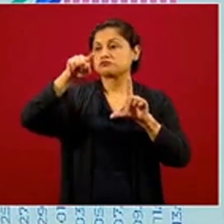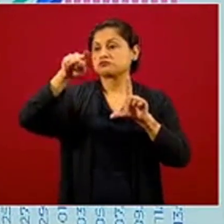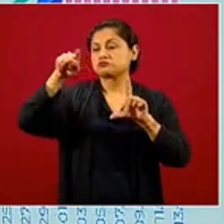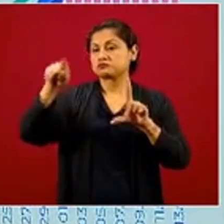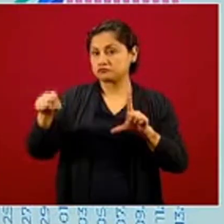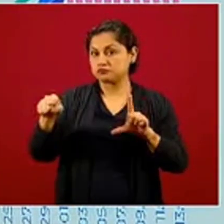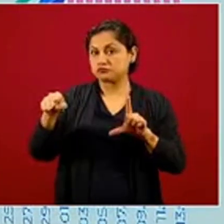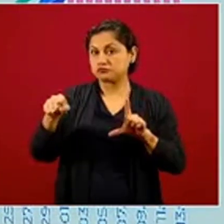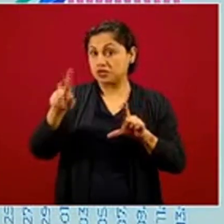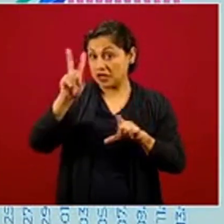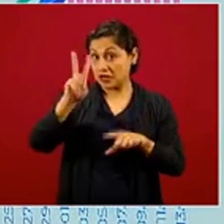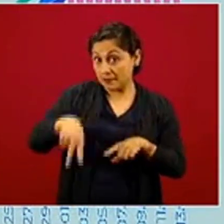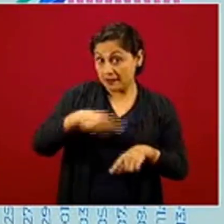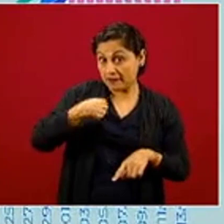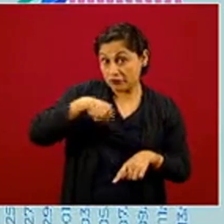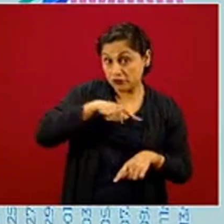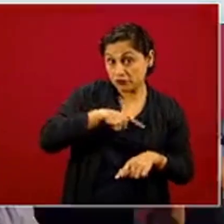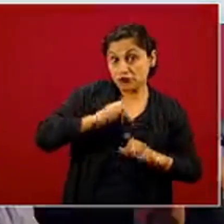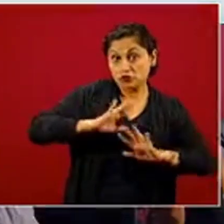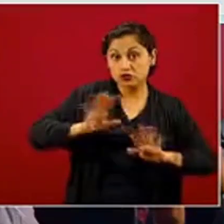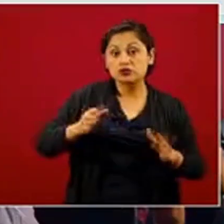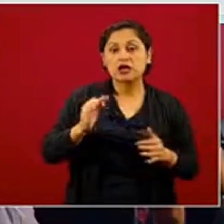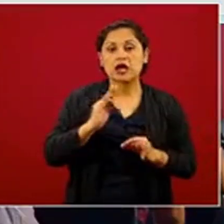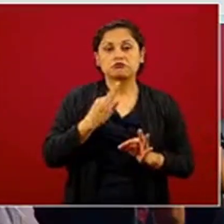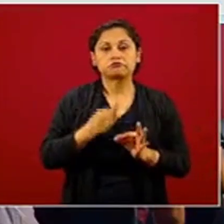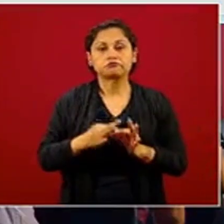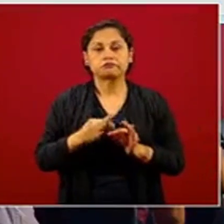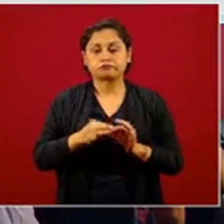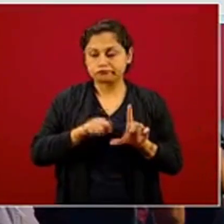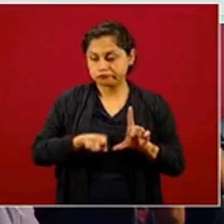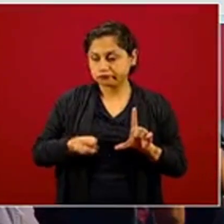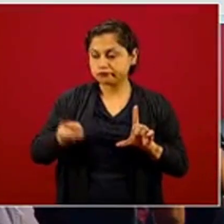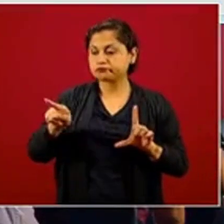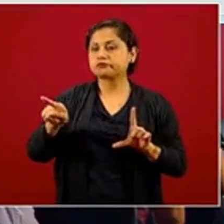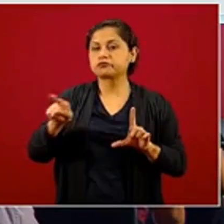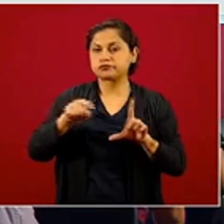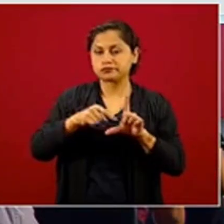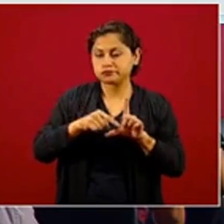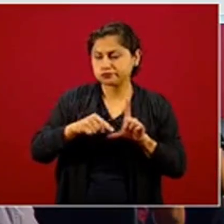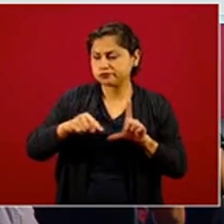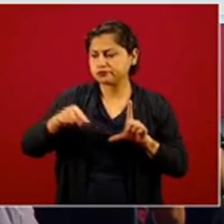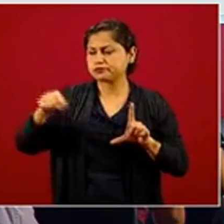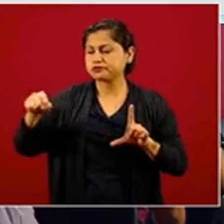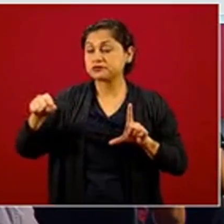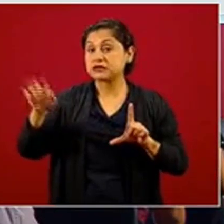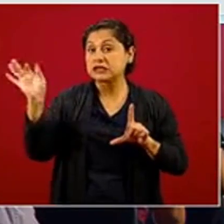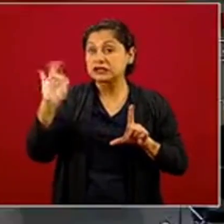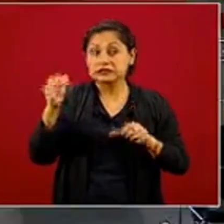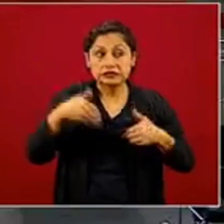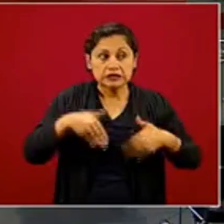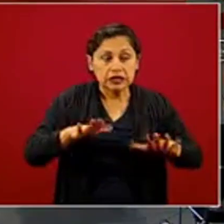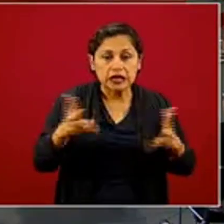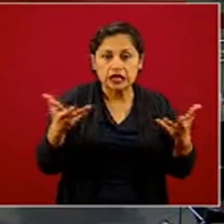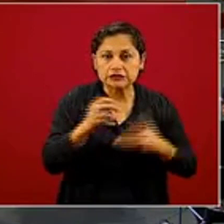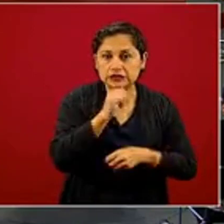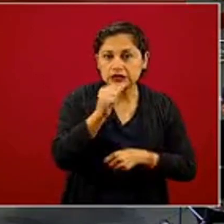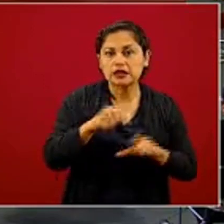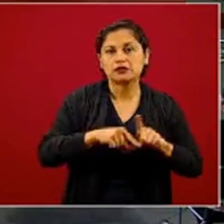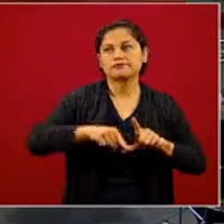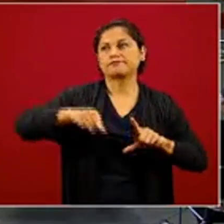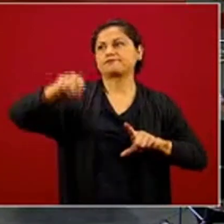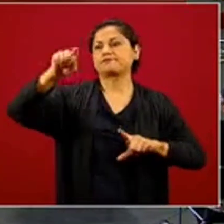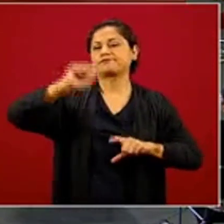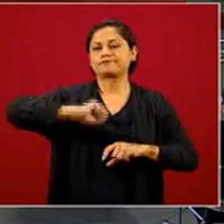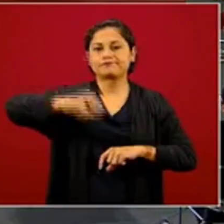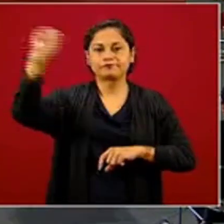que es lo que habría ocurrido si no se hubiera hecho las intervenciones de salud pública. Vamos a abrir para preguntas